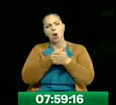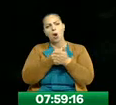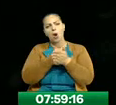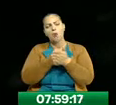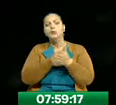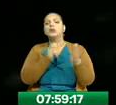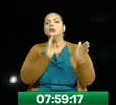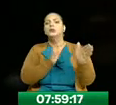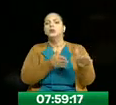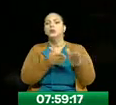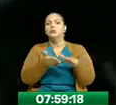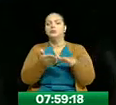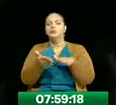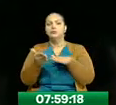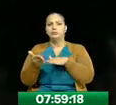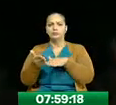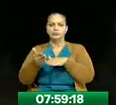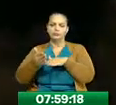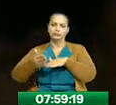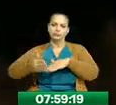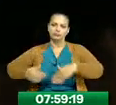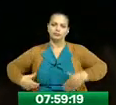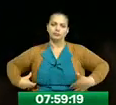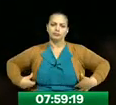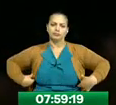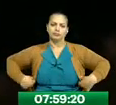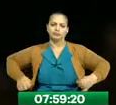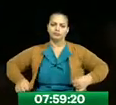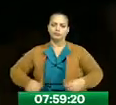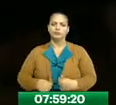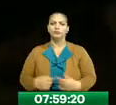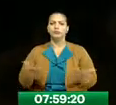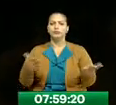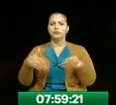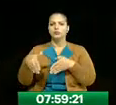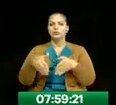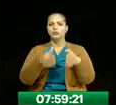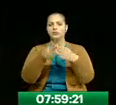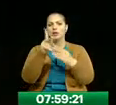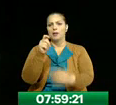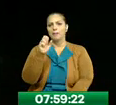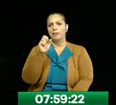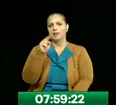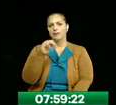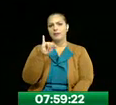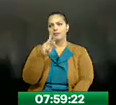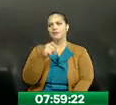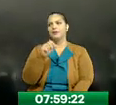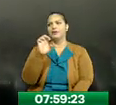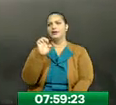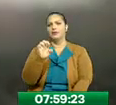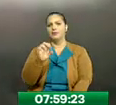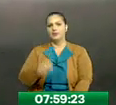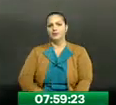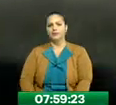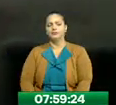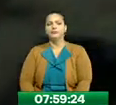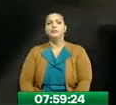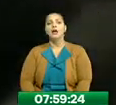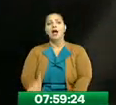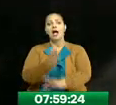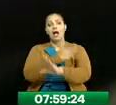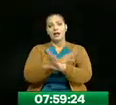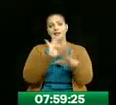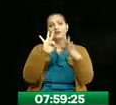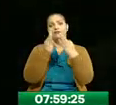se movilizaban quedó sepultado por un deslave en la vía Cotaló-Penipe. El lamentable hecho ocurrió cuando regresaban del